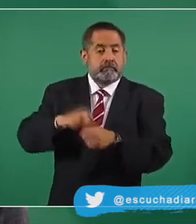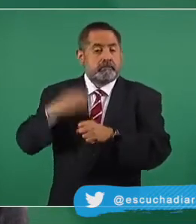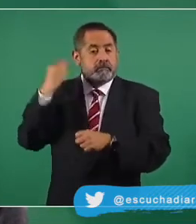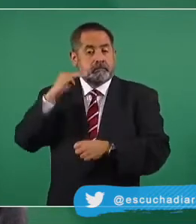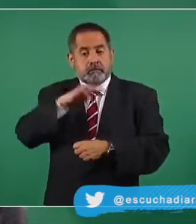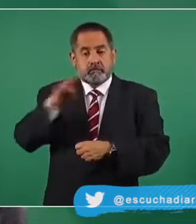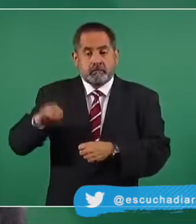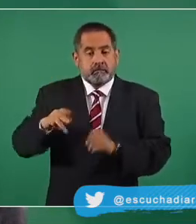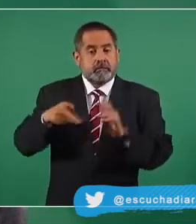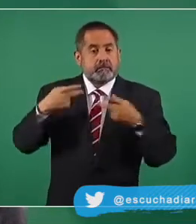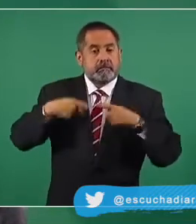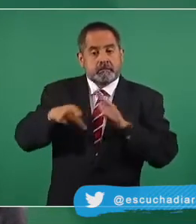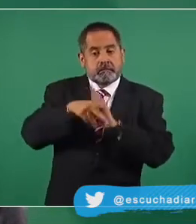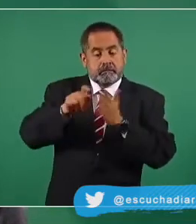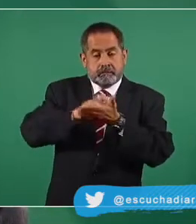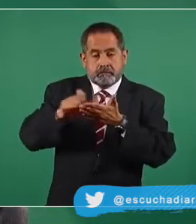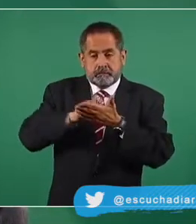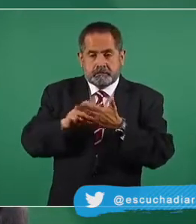a un periodista.